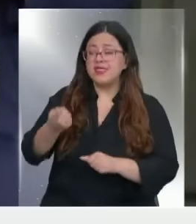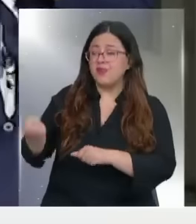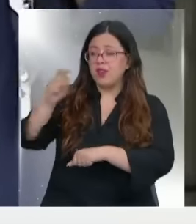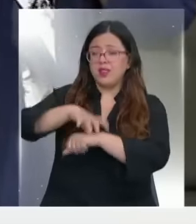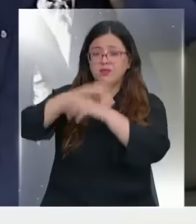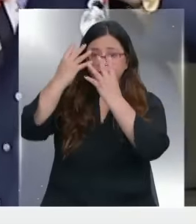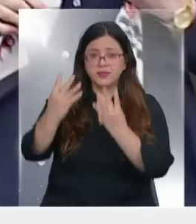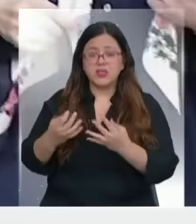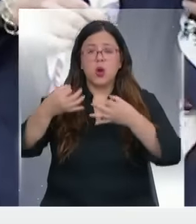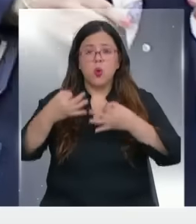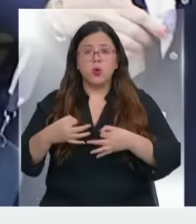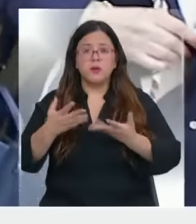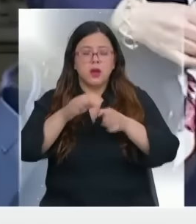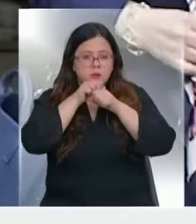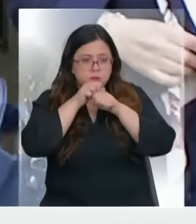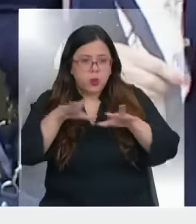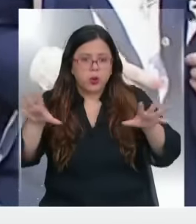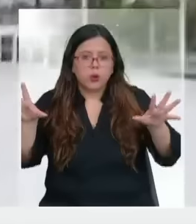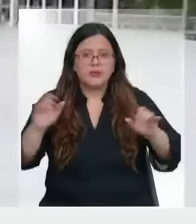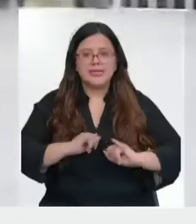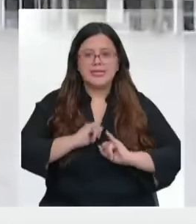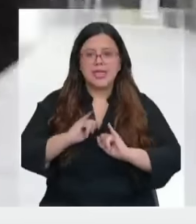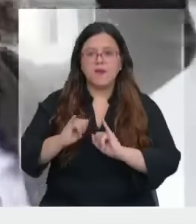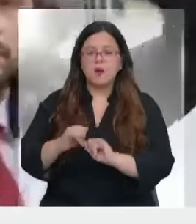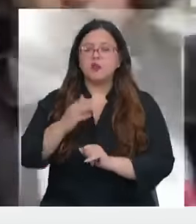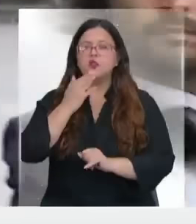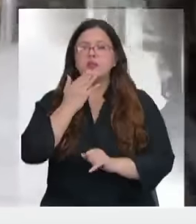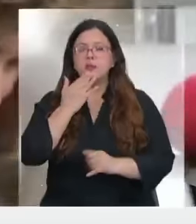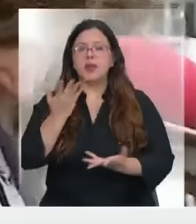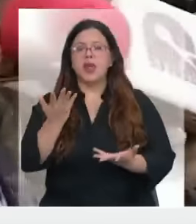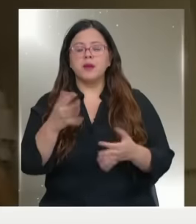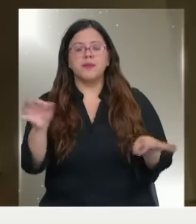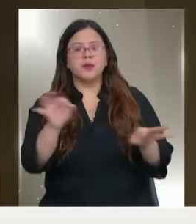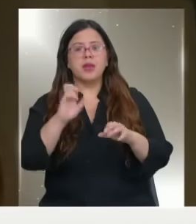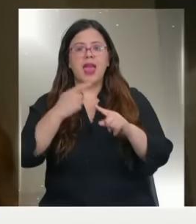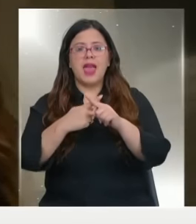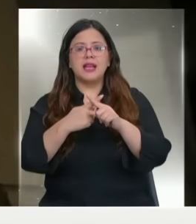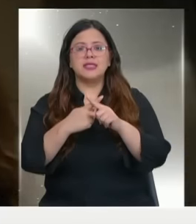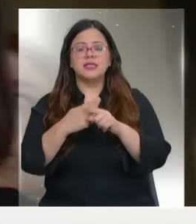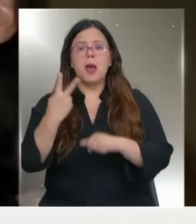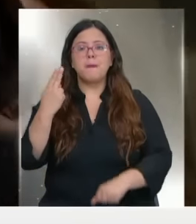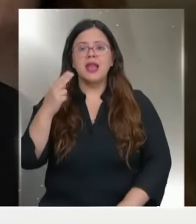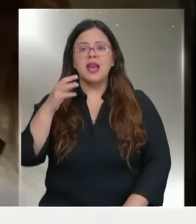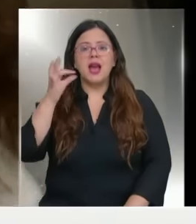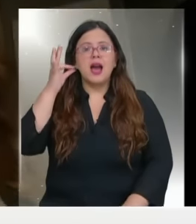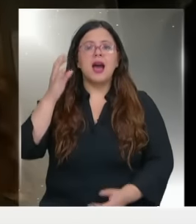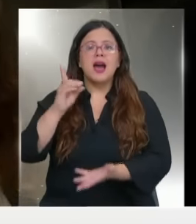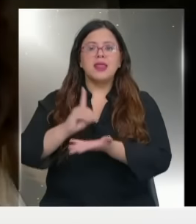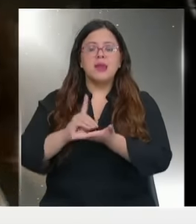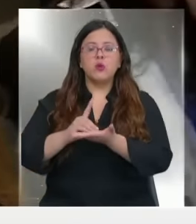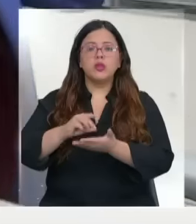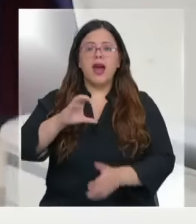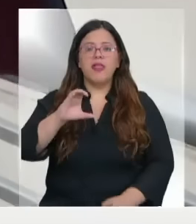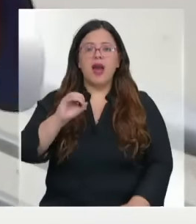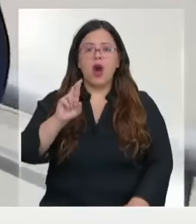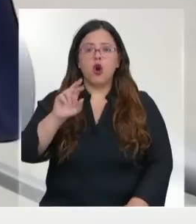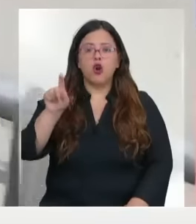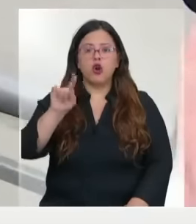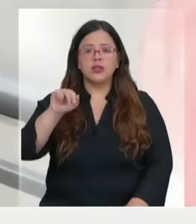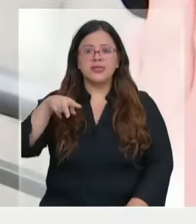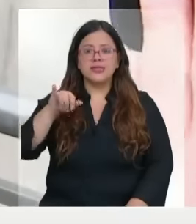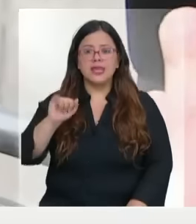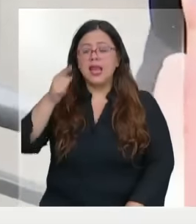da en medio de una filtración y además de la declaración de su expareja, la diputada Maite Orsini. Pero no